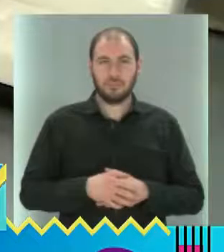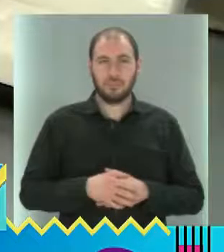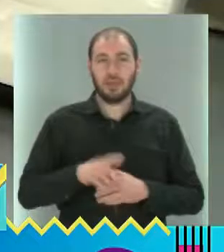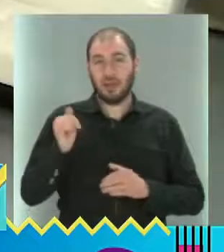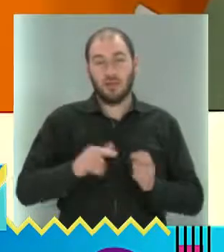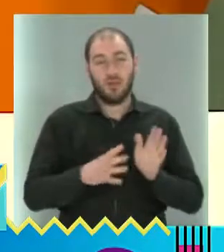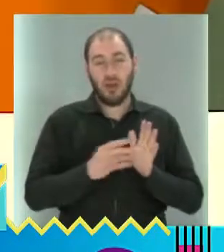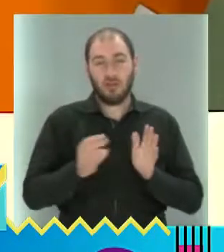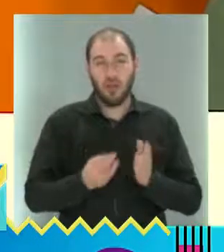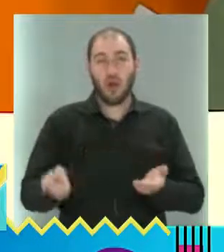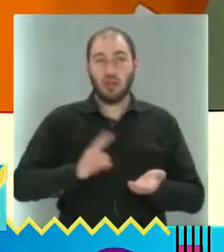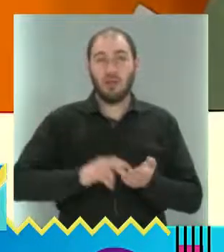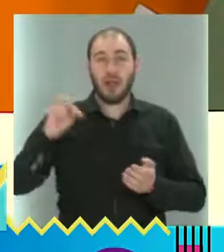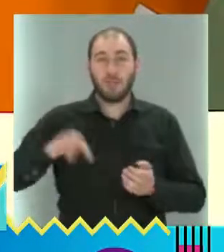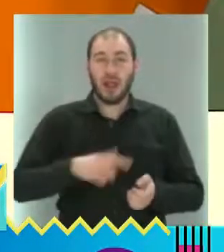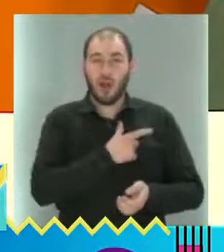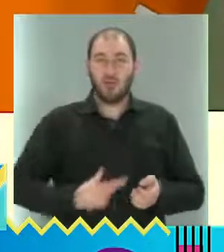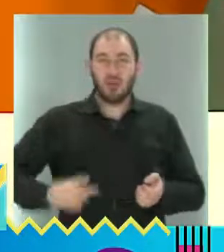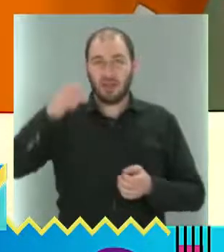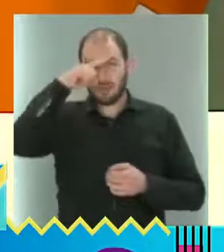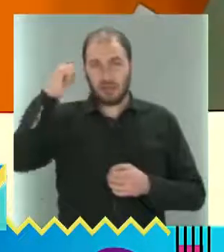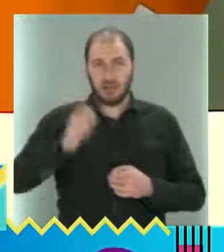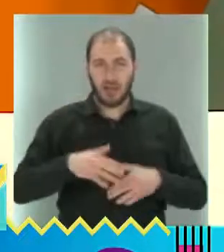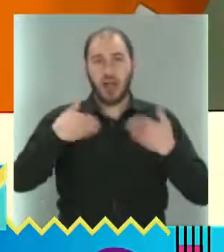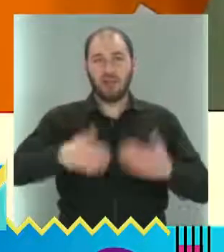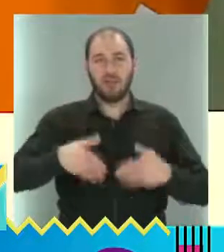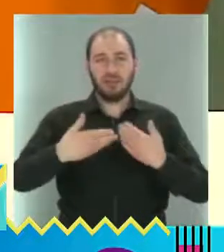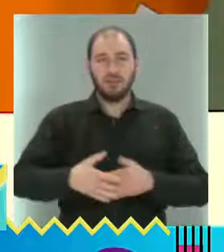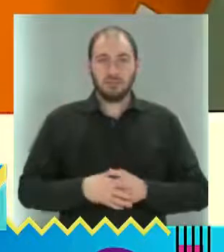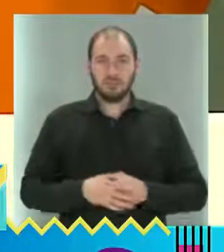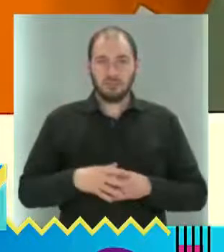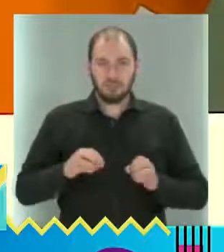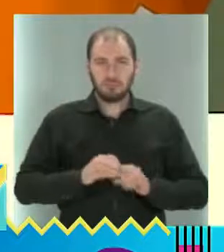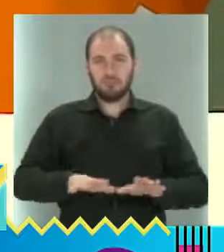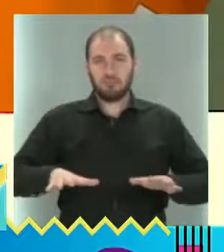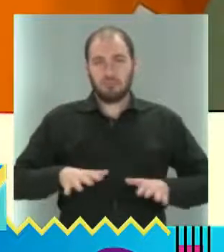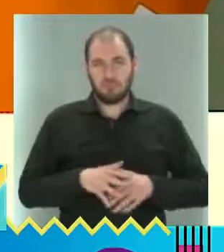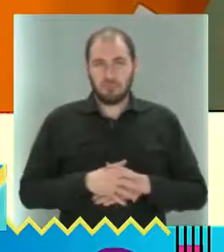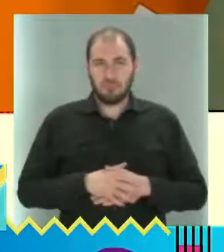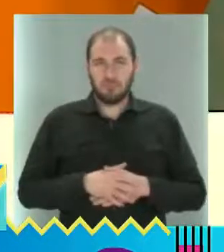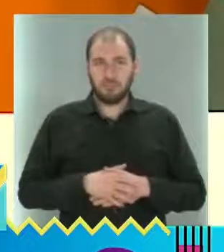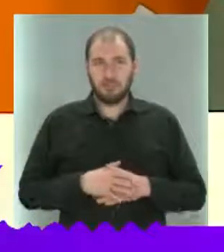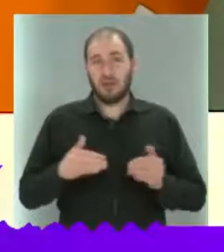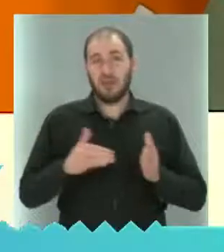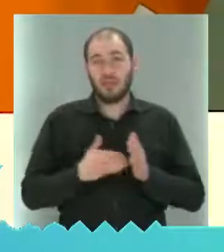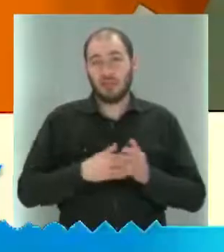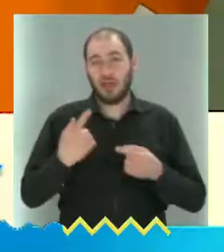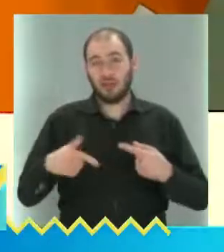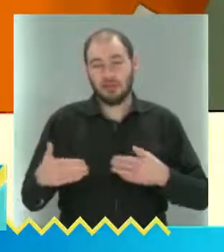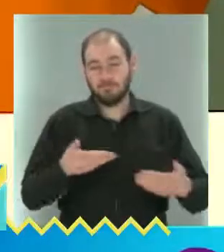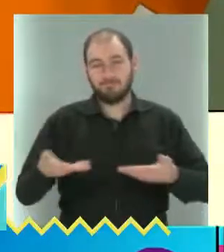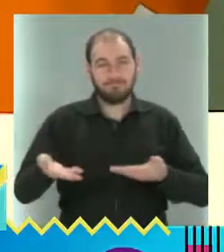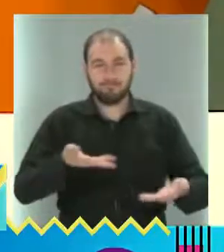el reflejo una vez más de las políticas del Gobierno Nacional, que avanza y retrocede de acuerdo a lo que va